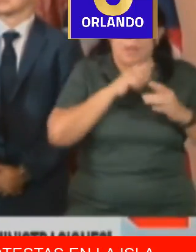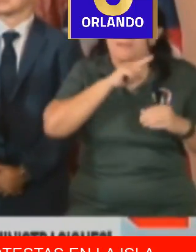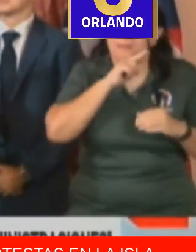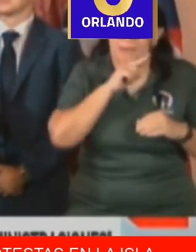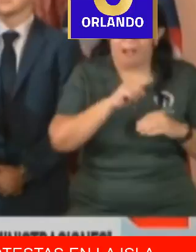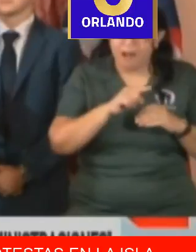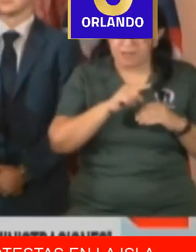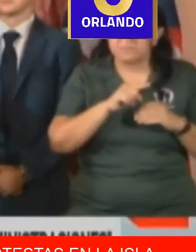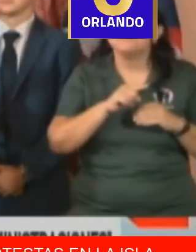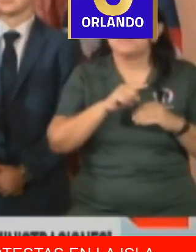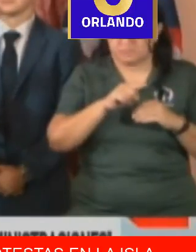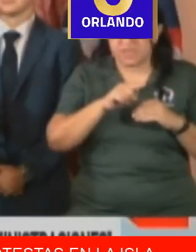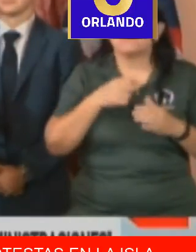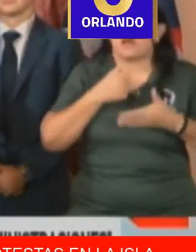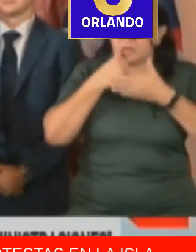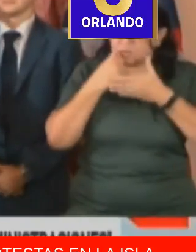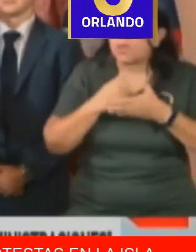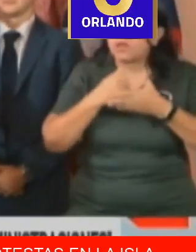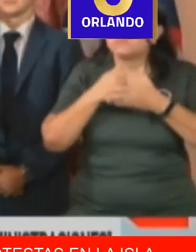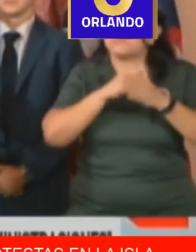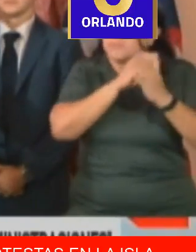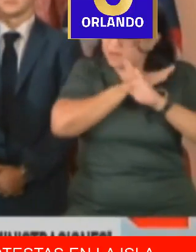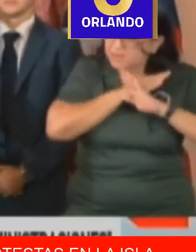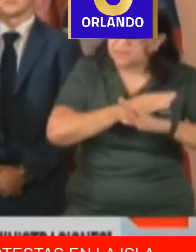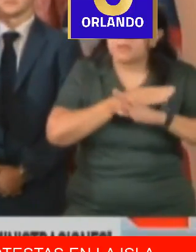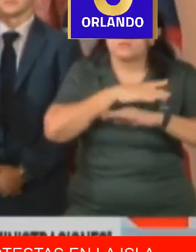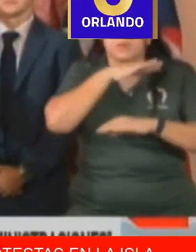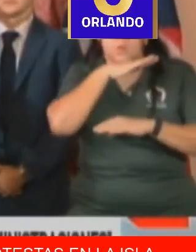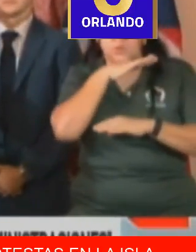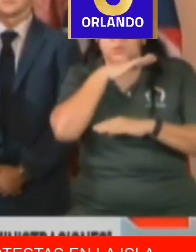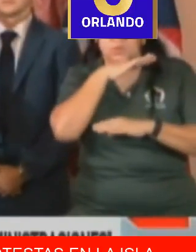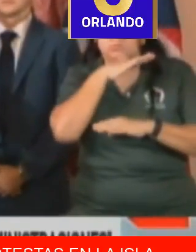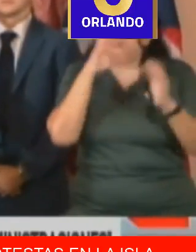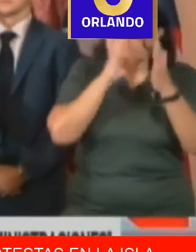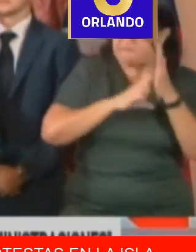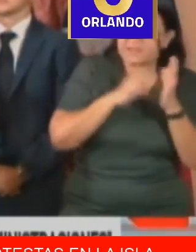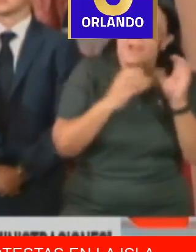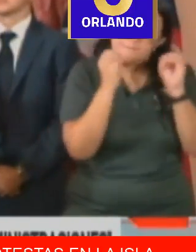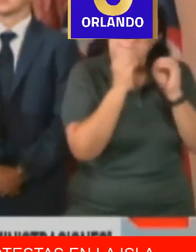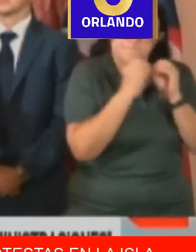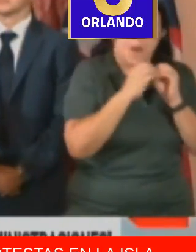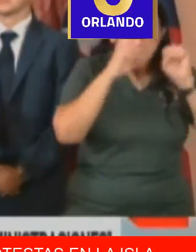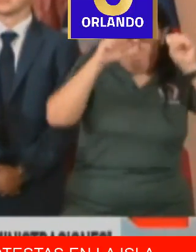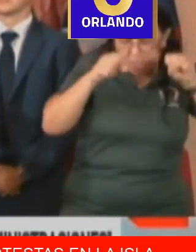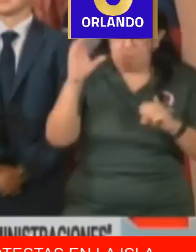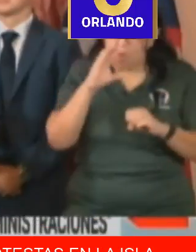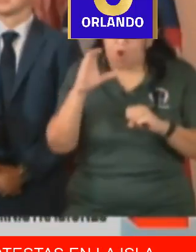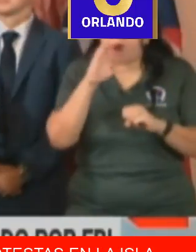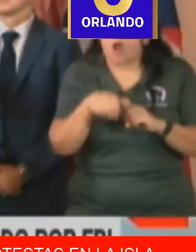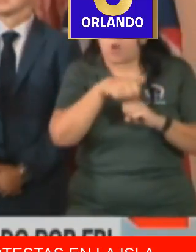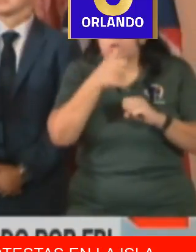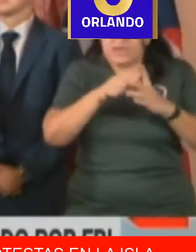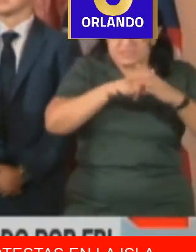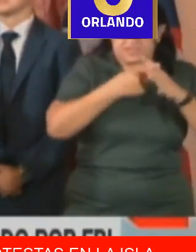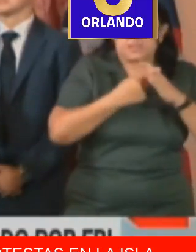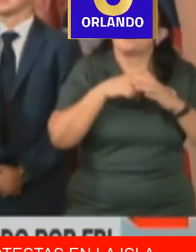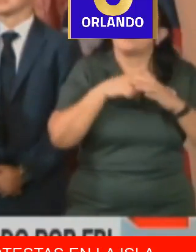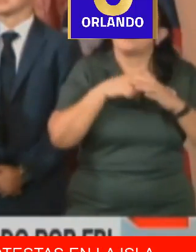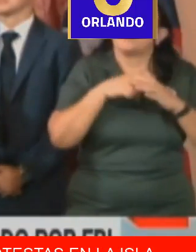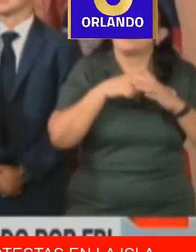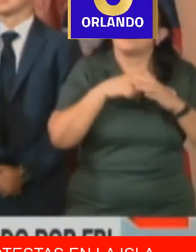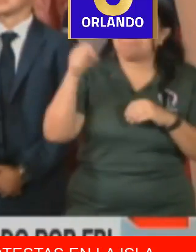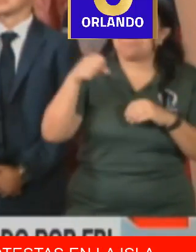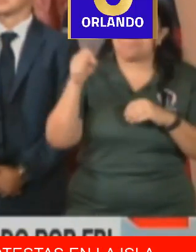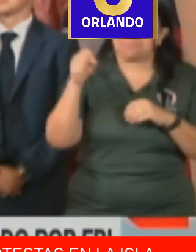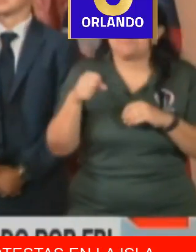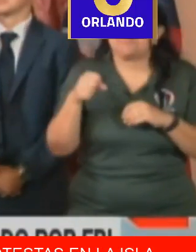van a batallar la corrupción y faltan más. Claro que faltan más. ¿Que podemos buscar otras iniciativas? Por supuesto que